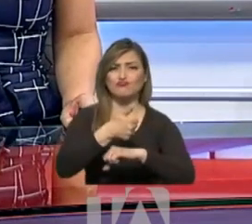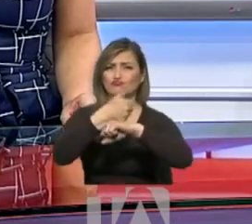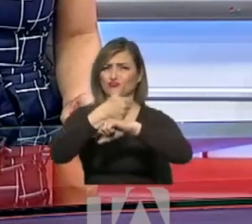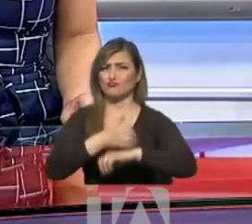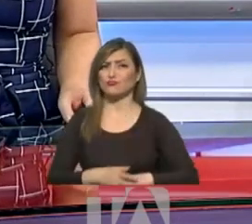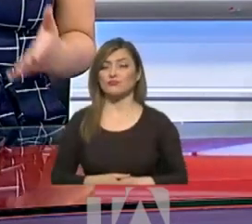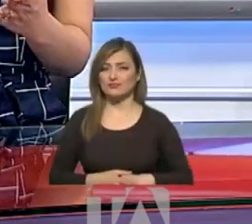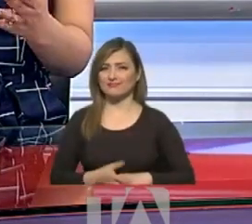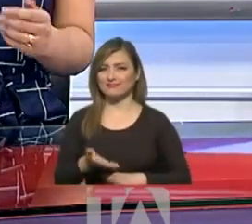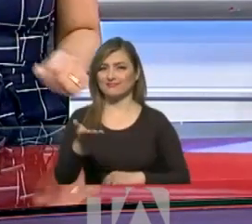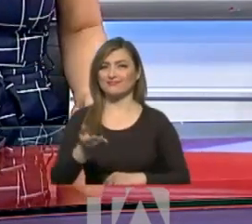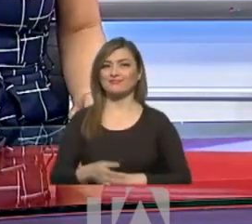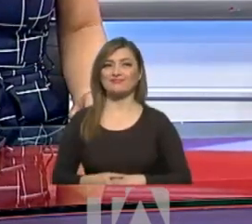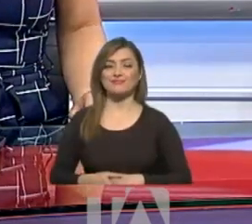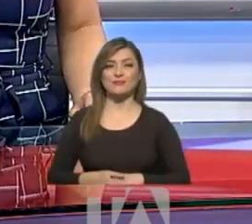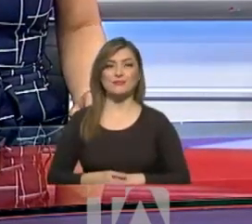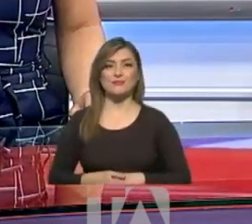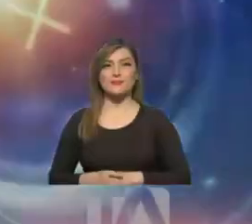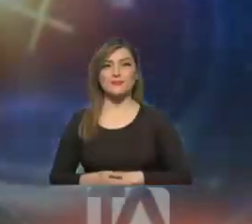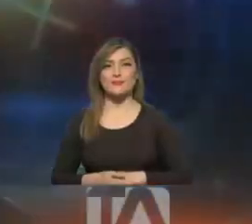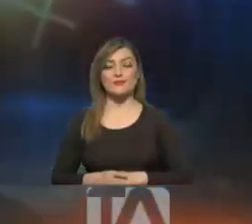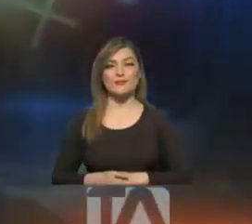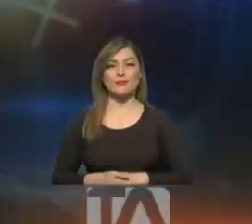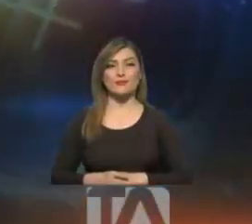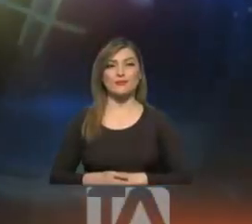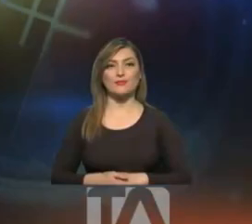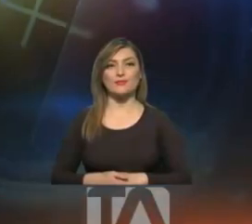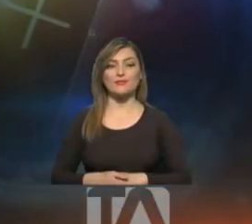autoridades. Esto y más en el siguiente resumen.